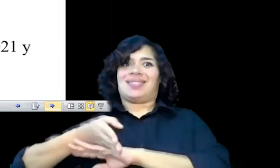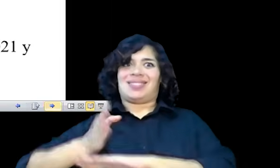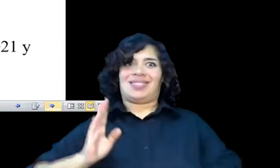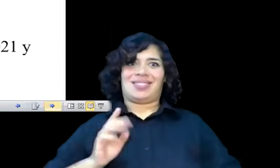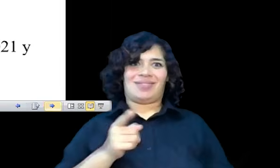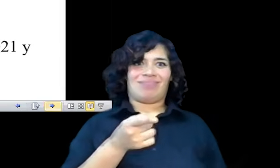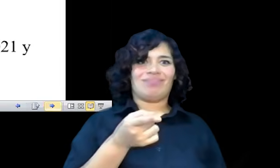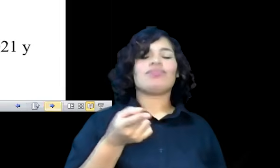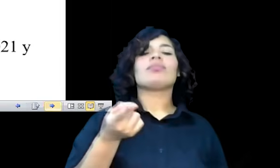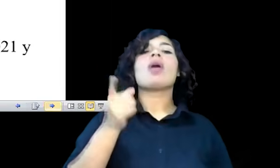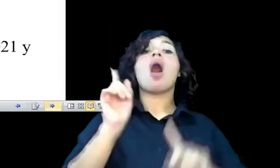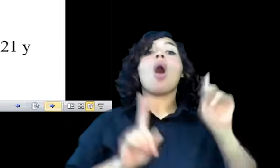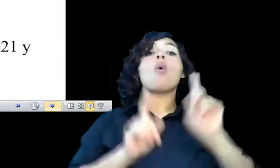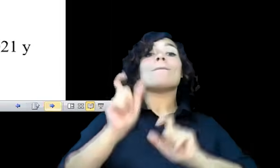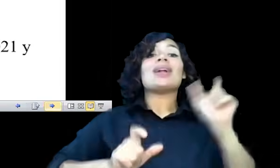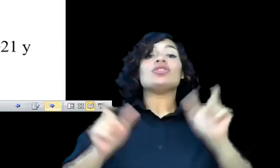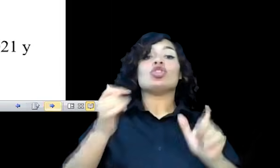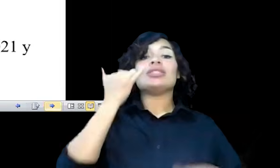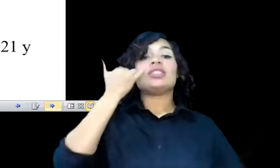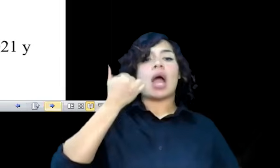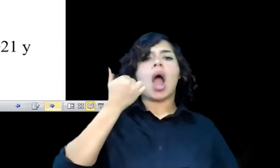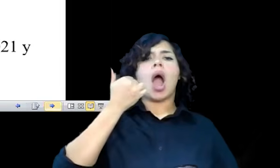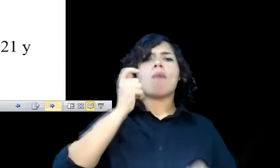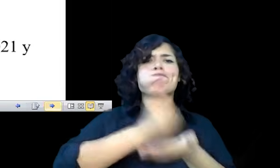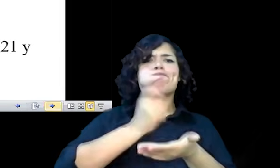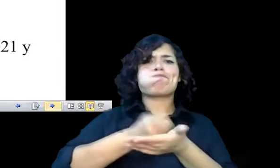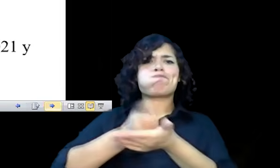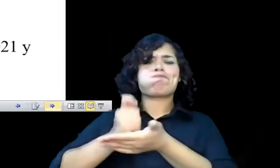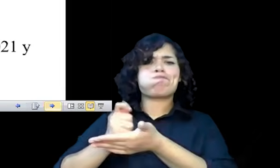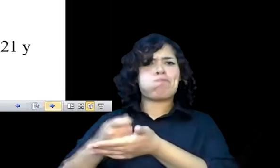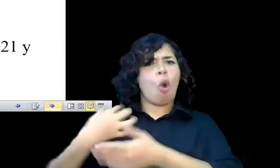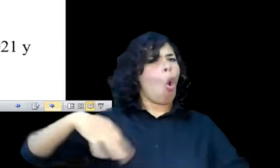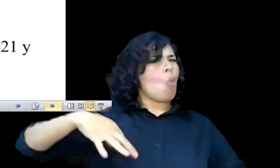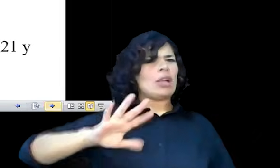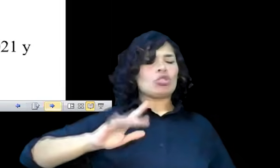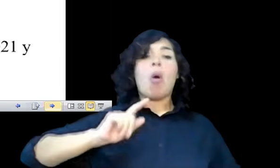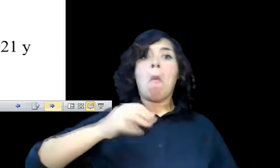Para aquellas personas que habían cumplido con todas estas obligaciones